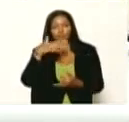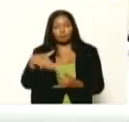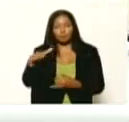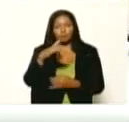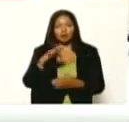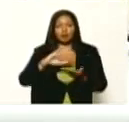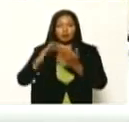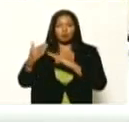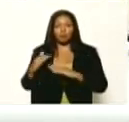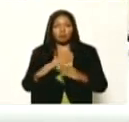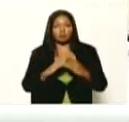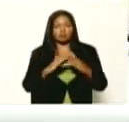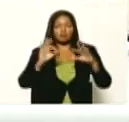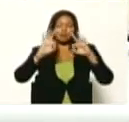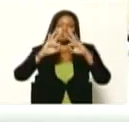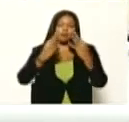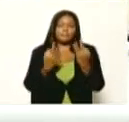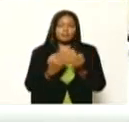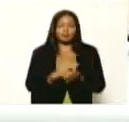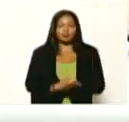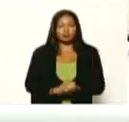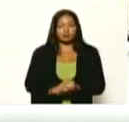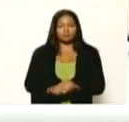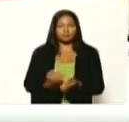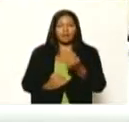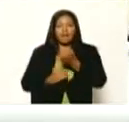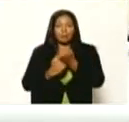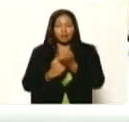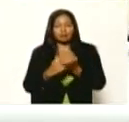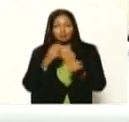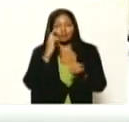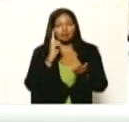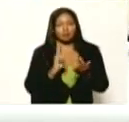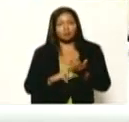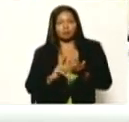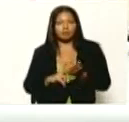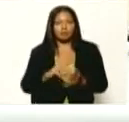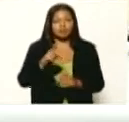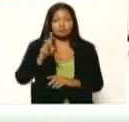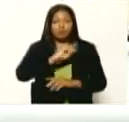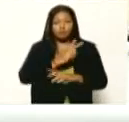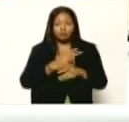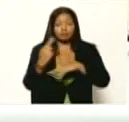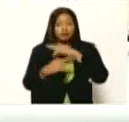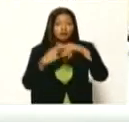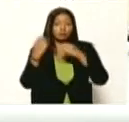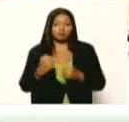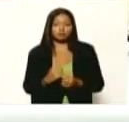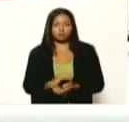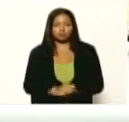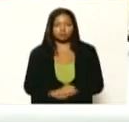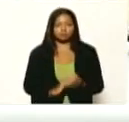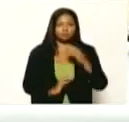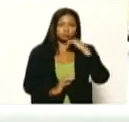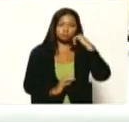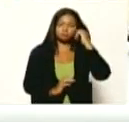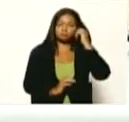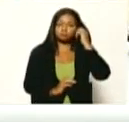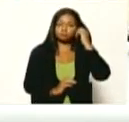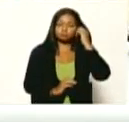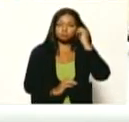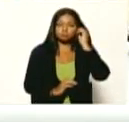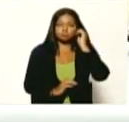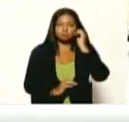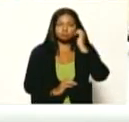su comunidad, en su familia, en la base, realmente. Esa es la fuerza de esta revolución. Esa es la fuerza de esta